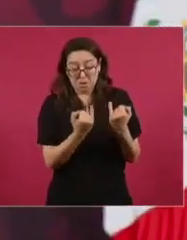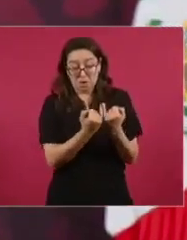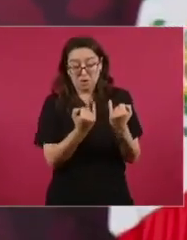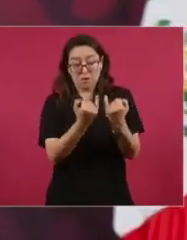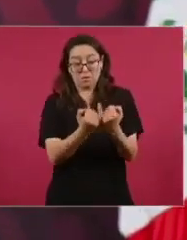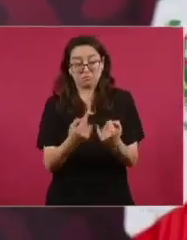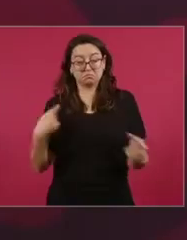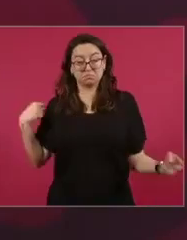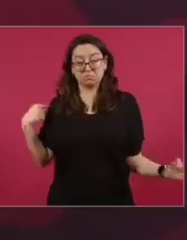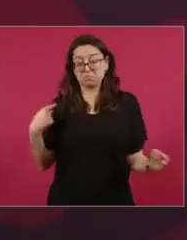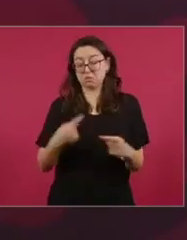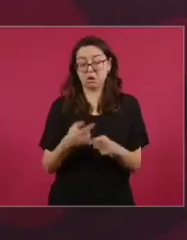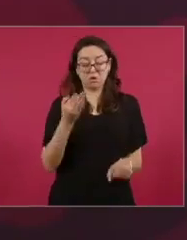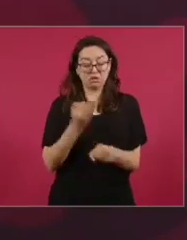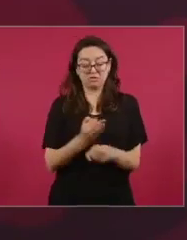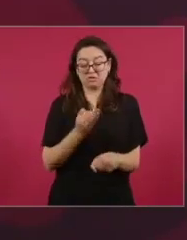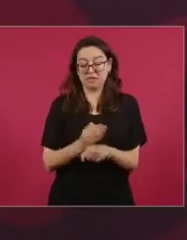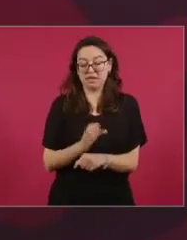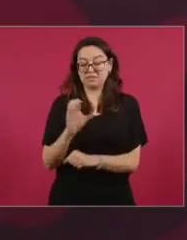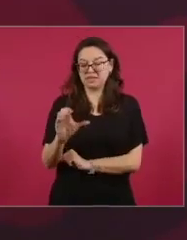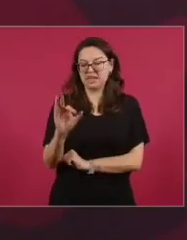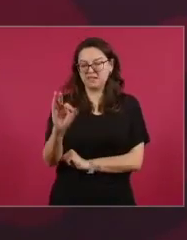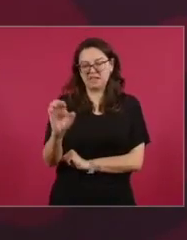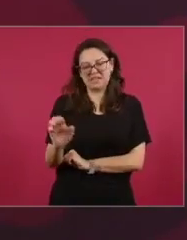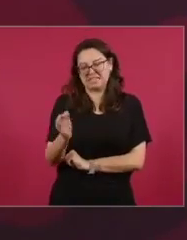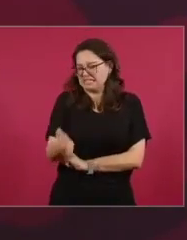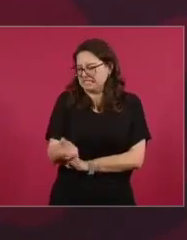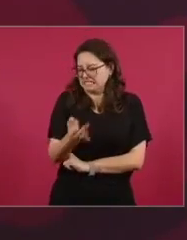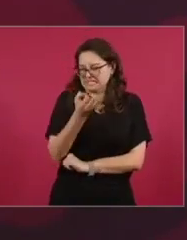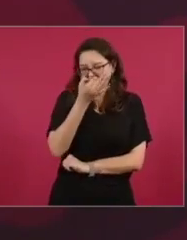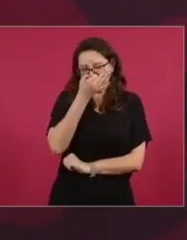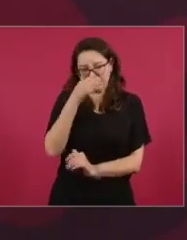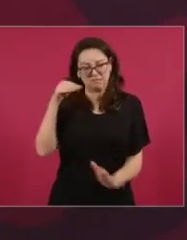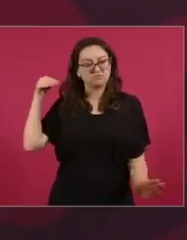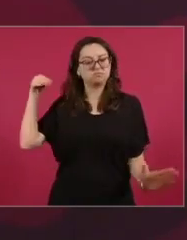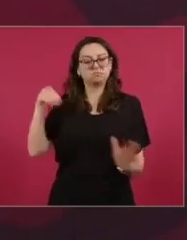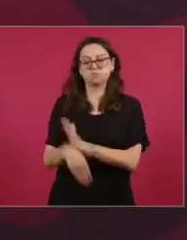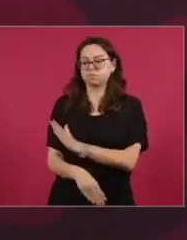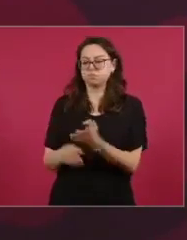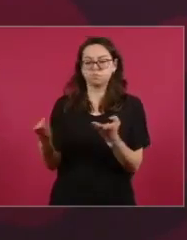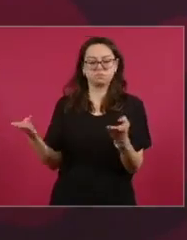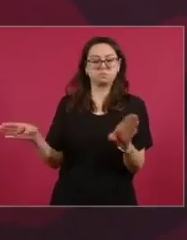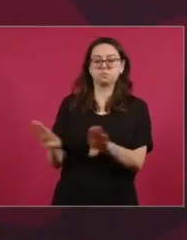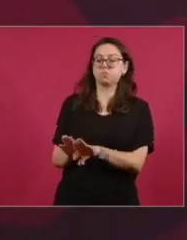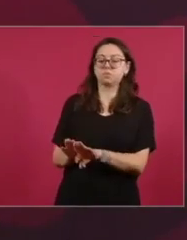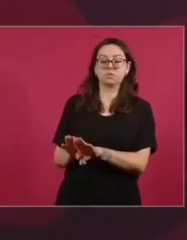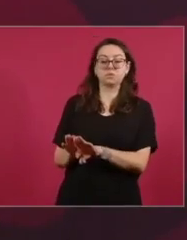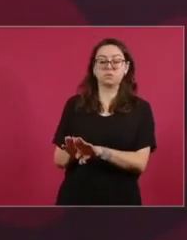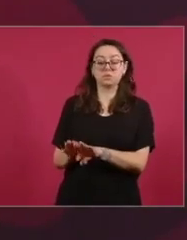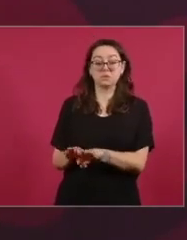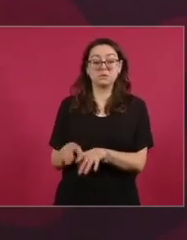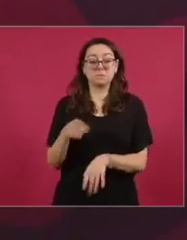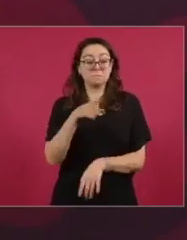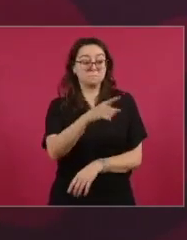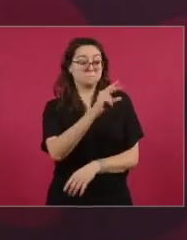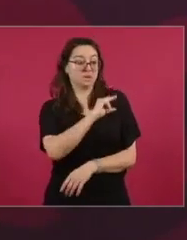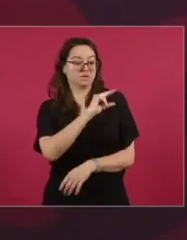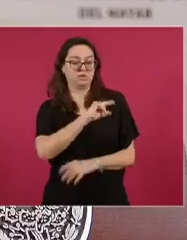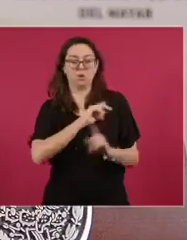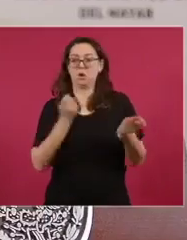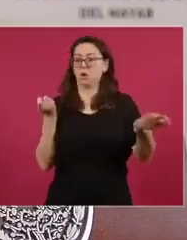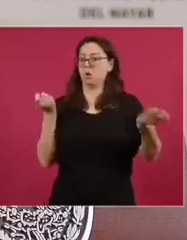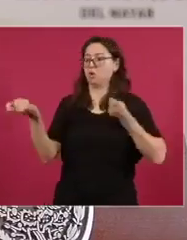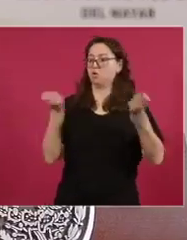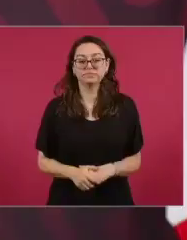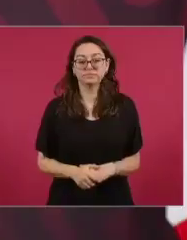cuando mucho el 10% de la energía eléctrica que consume el país. las tarifas estarían hasta